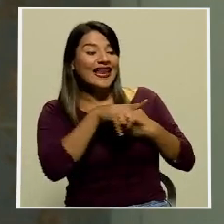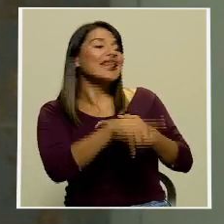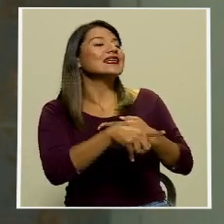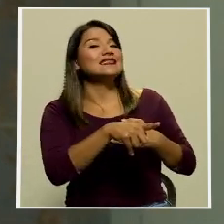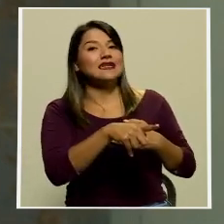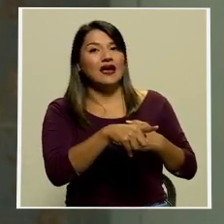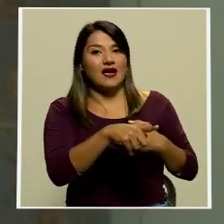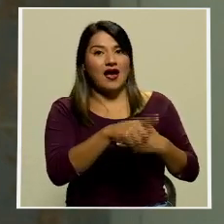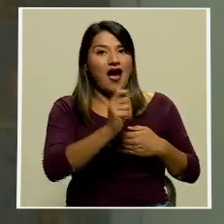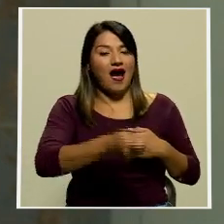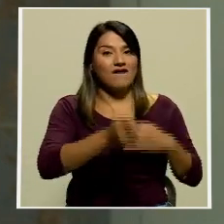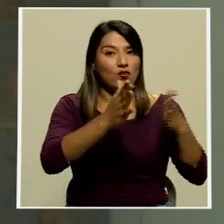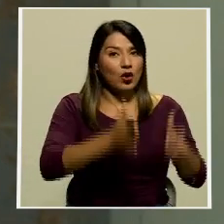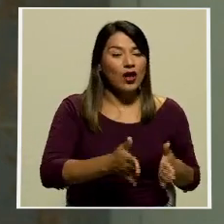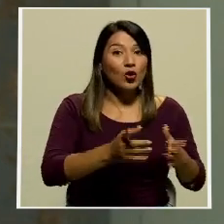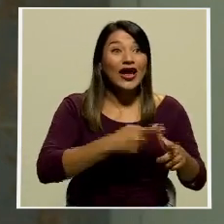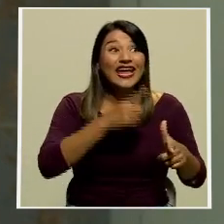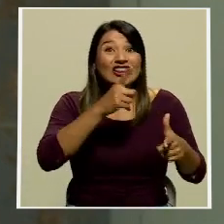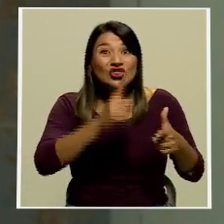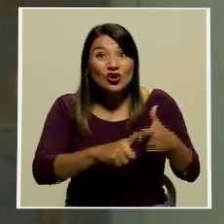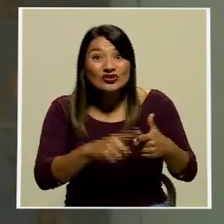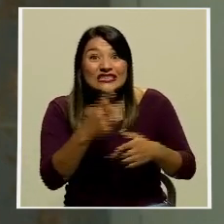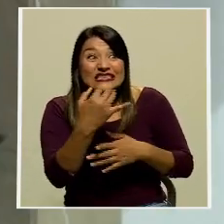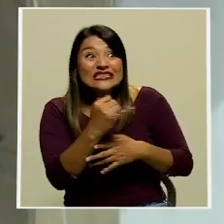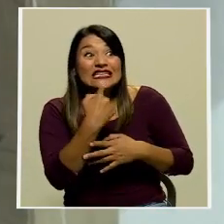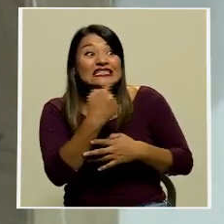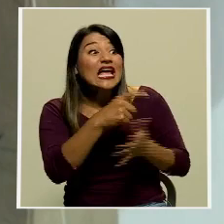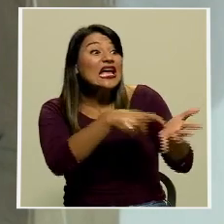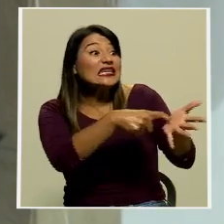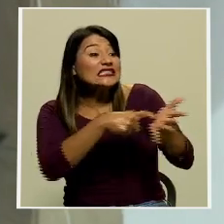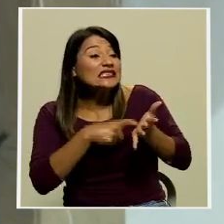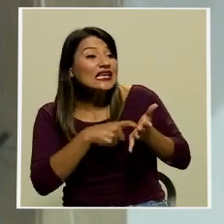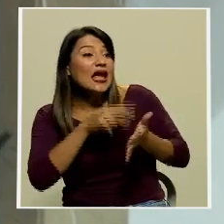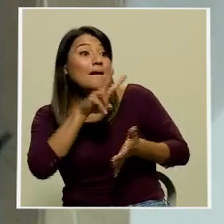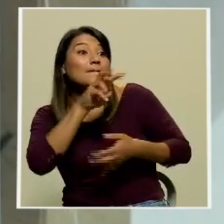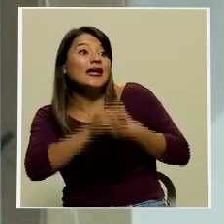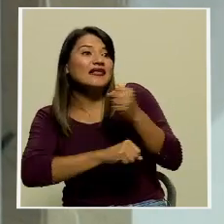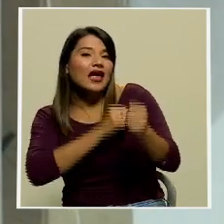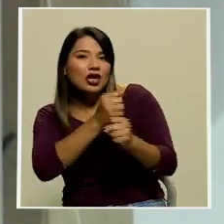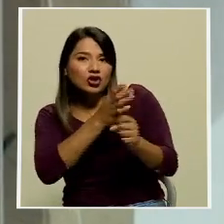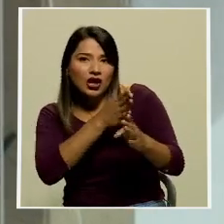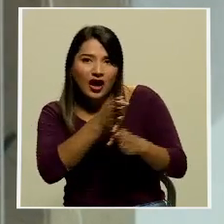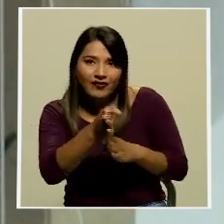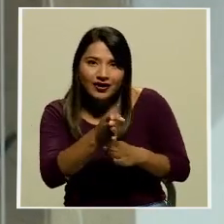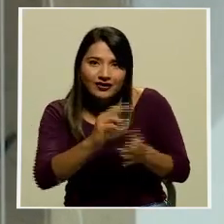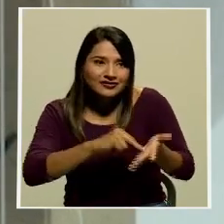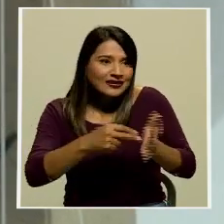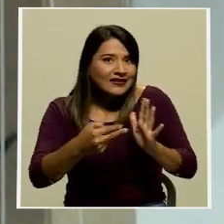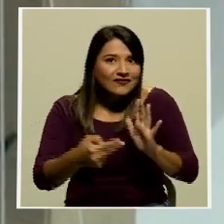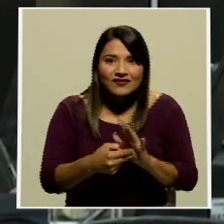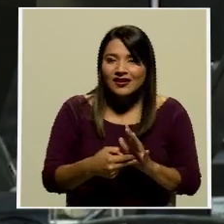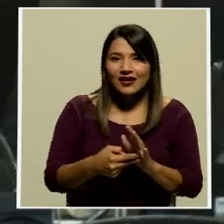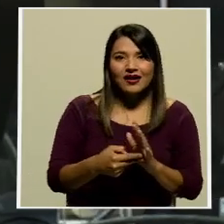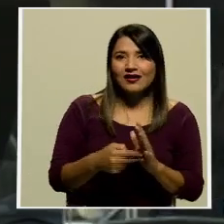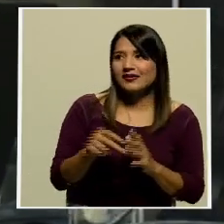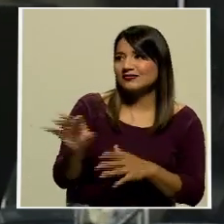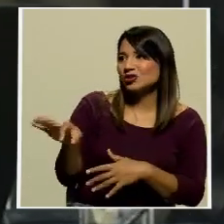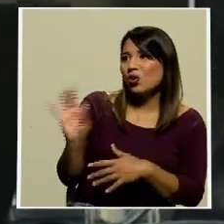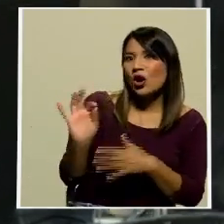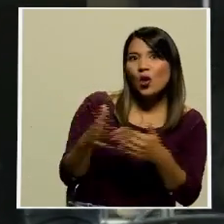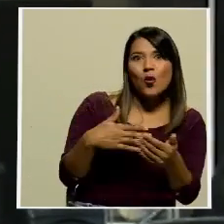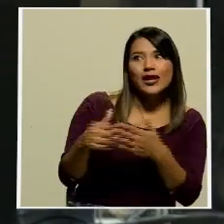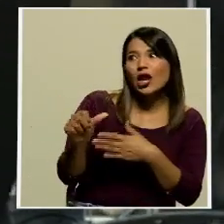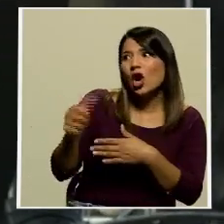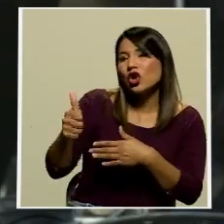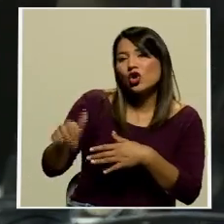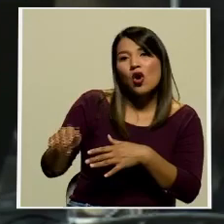letrado es apartarse de la confianza. Este lunes 25 de enero continuaban con este artículo con la intención